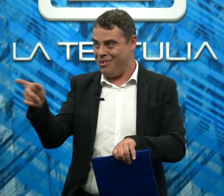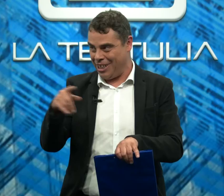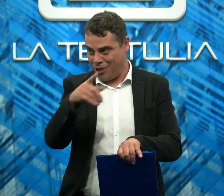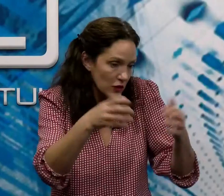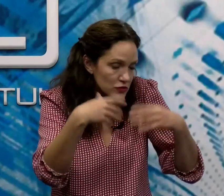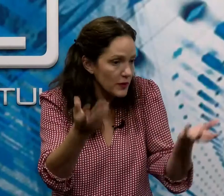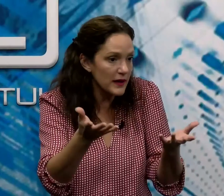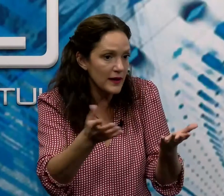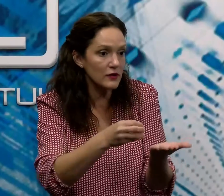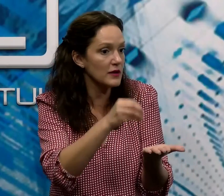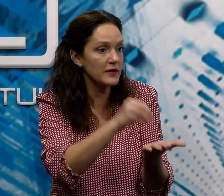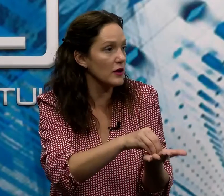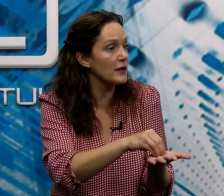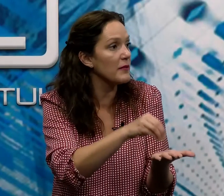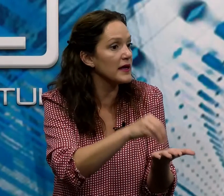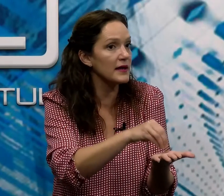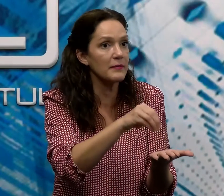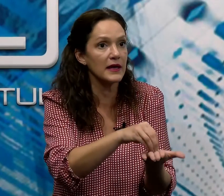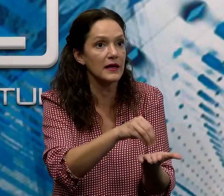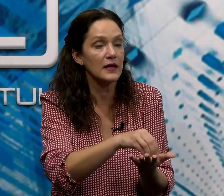por eso, un super mega coronavirus. No, ¿no? Que eso es lo que está pasando también.